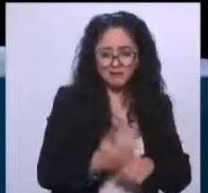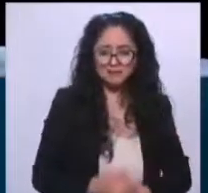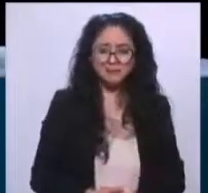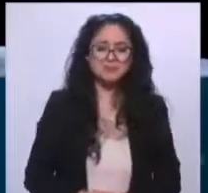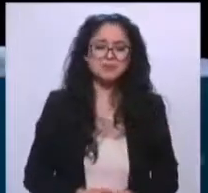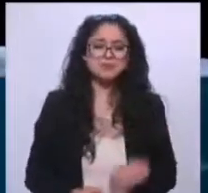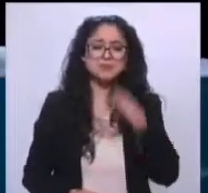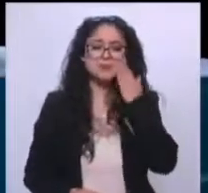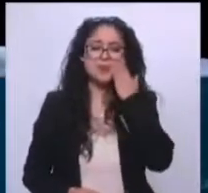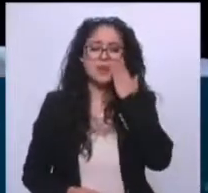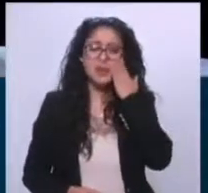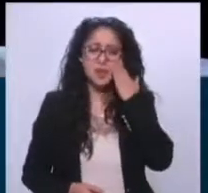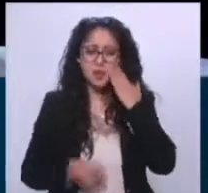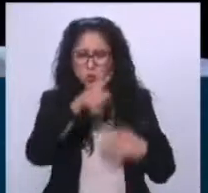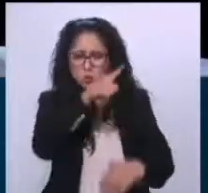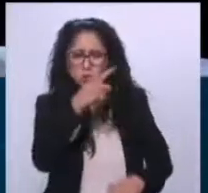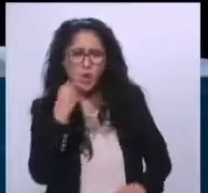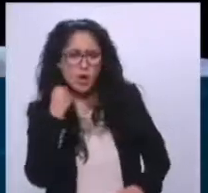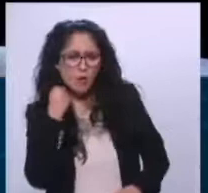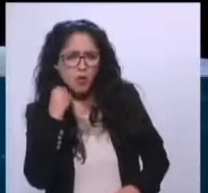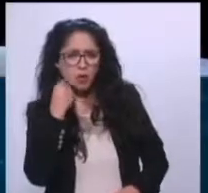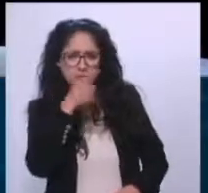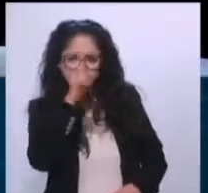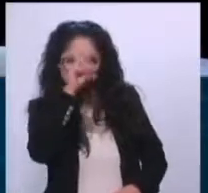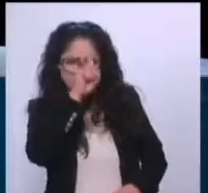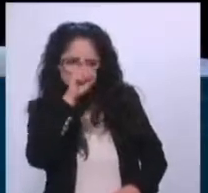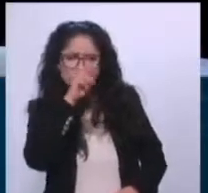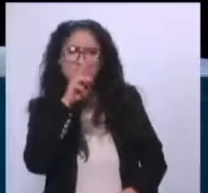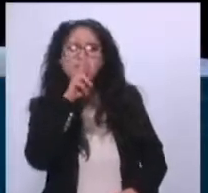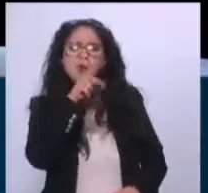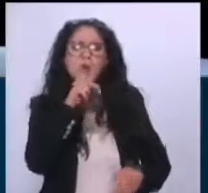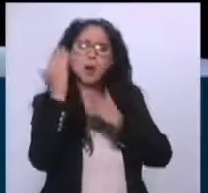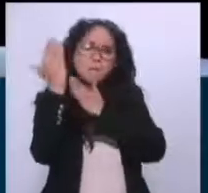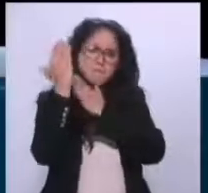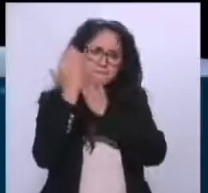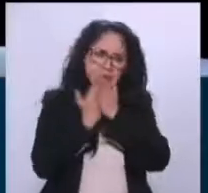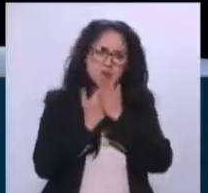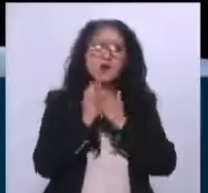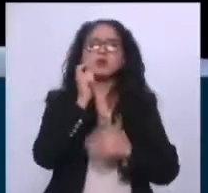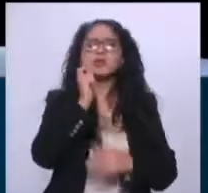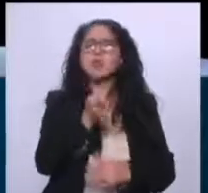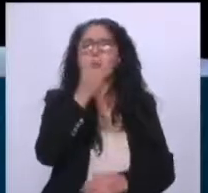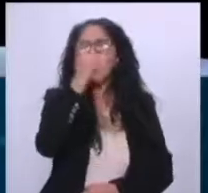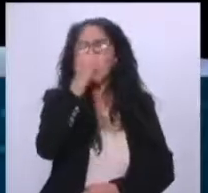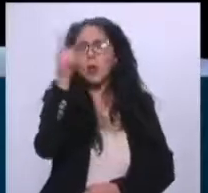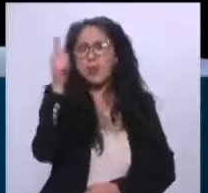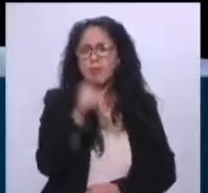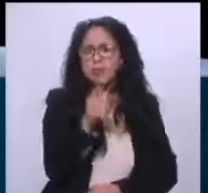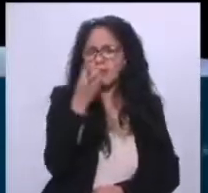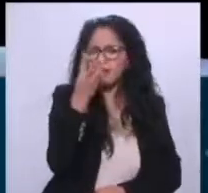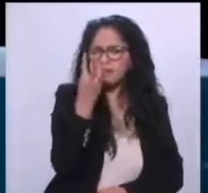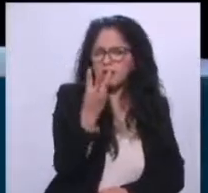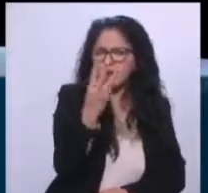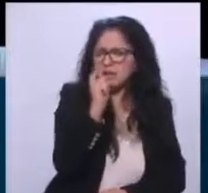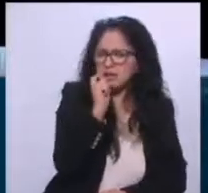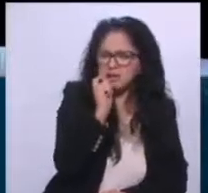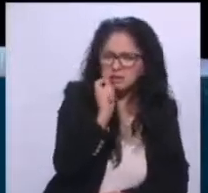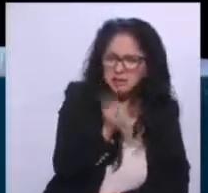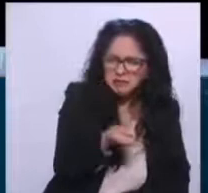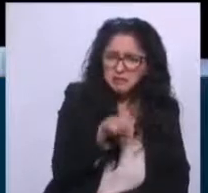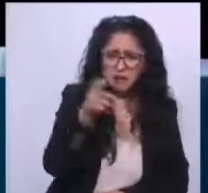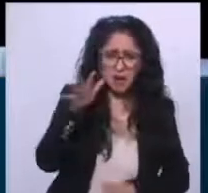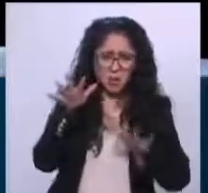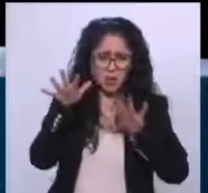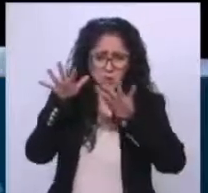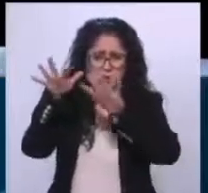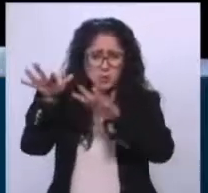para Rosario Robles, se disminuiría una sentencia en una tercera parte. ¿De qué estamos hablando? ¿La purgaría en la prisión en la